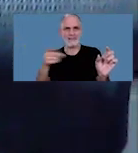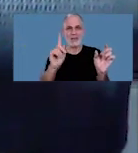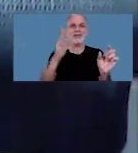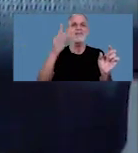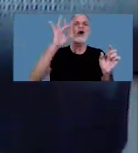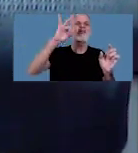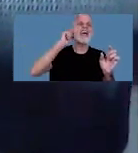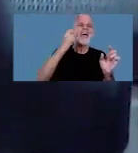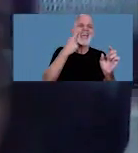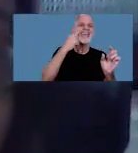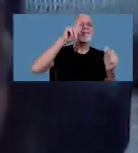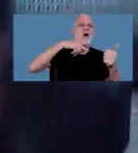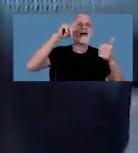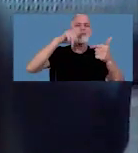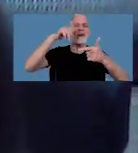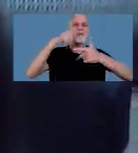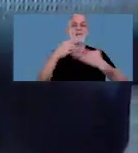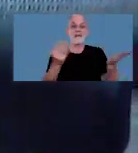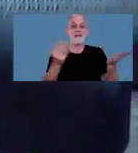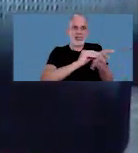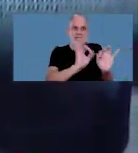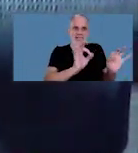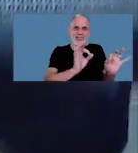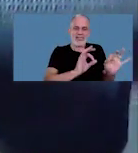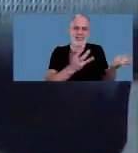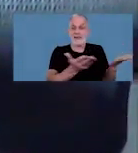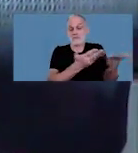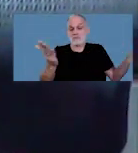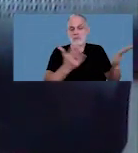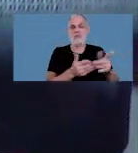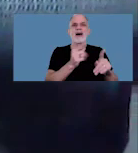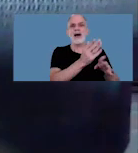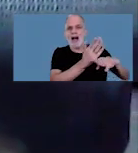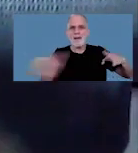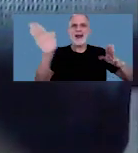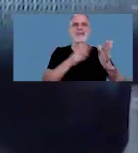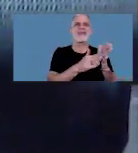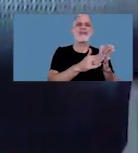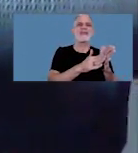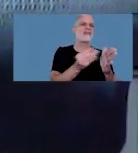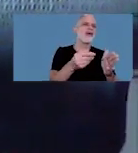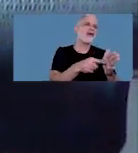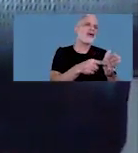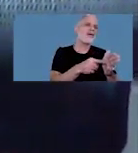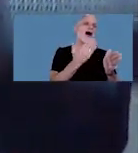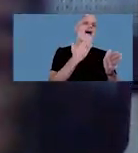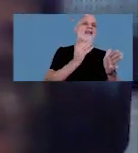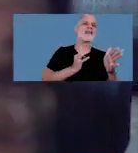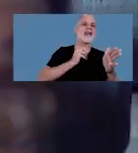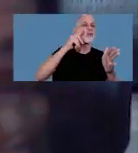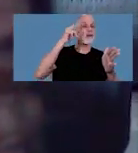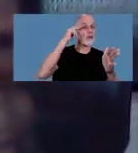DGI mensualmente, y dejó de publicar, o fue 1 siempre, a partir de abril del